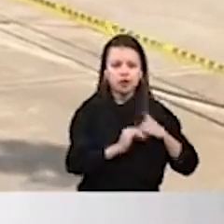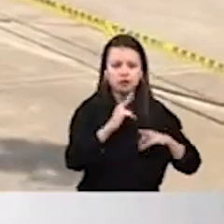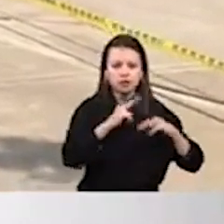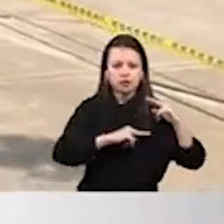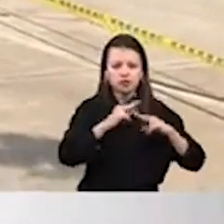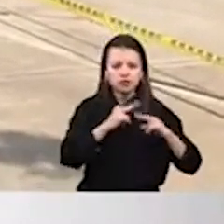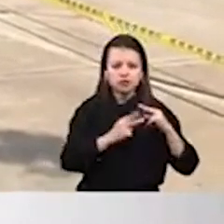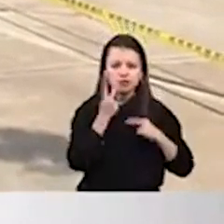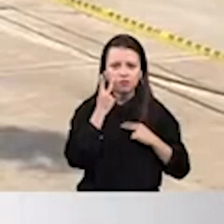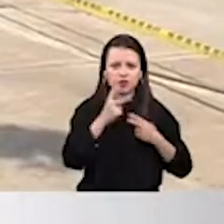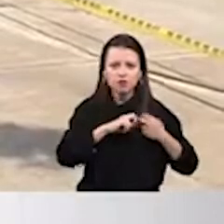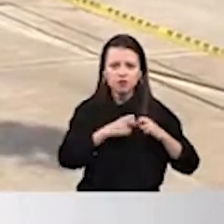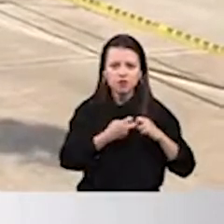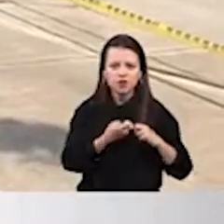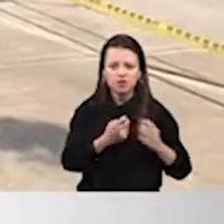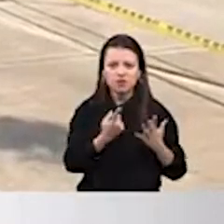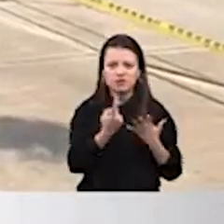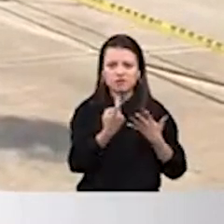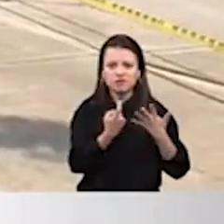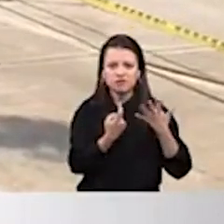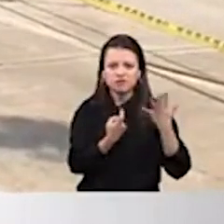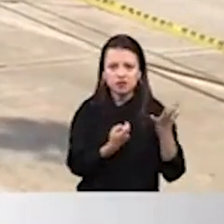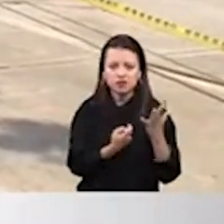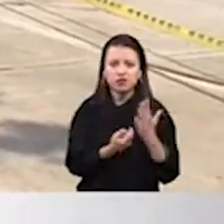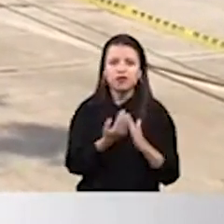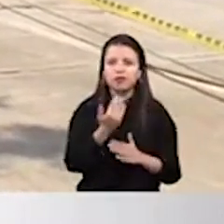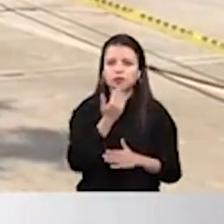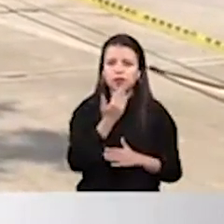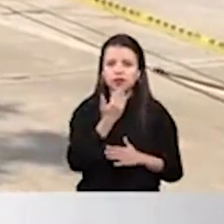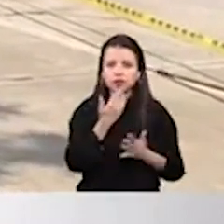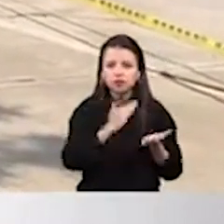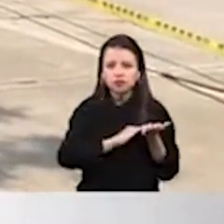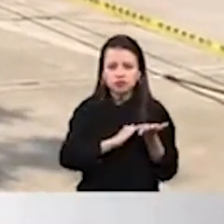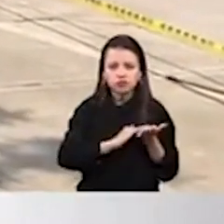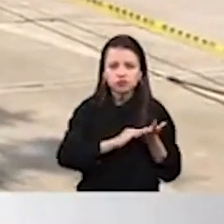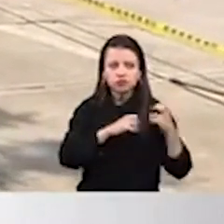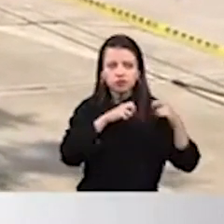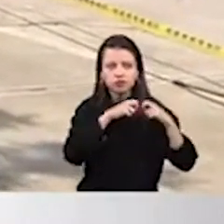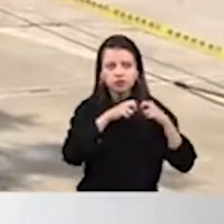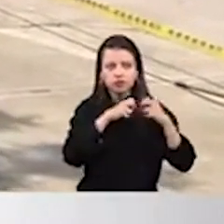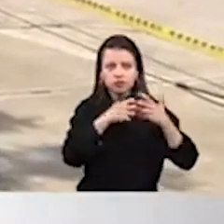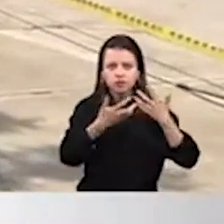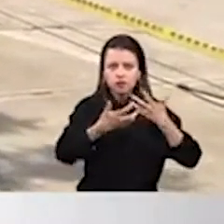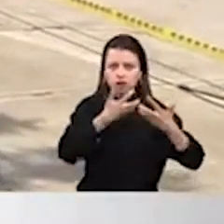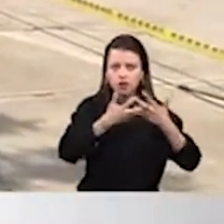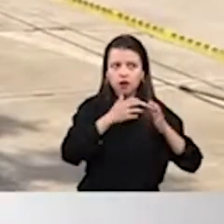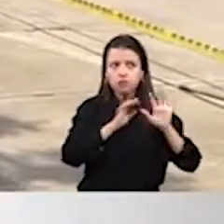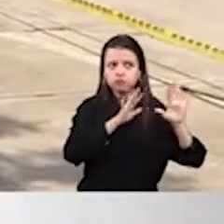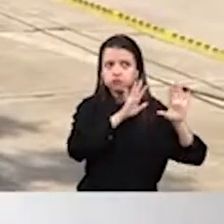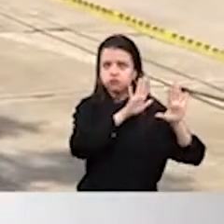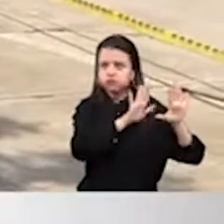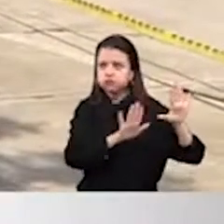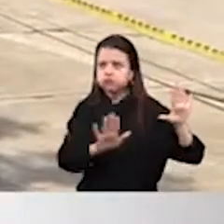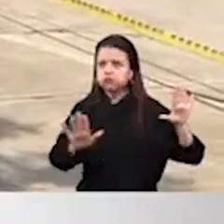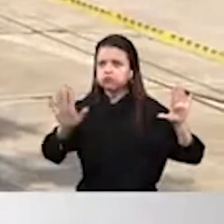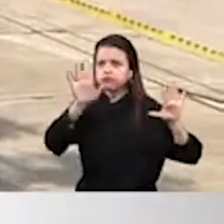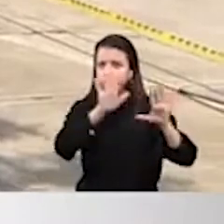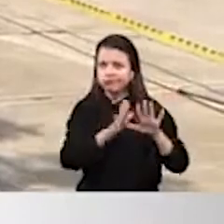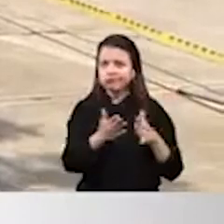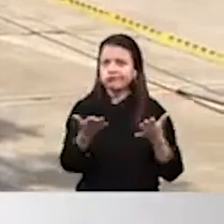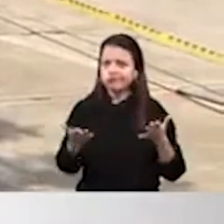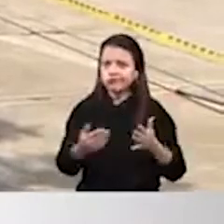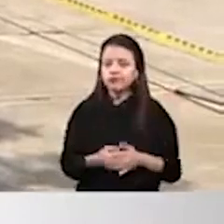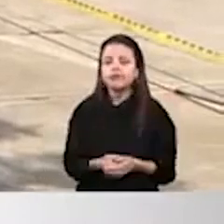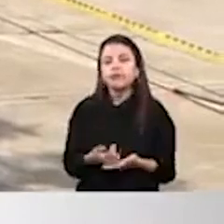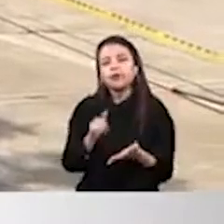subsanables. Deficiencias en cuanto al ajuste eléctrico e equipos industriales que no estaban contemplados en este proyecto